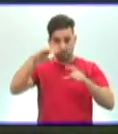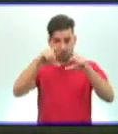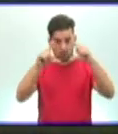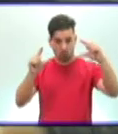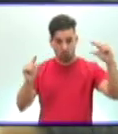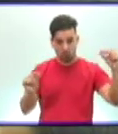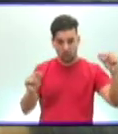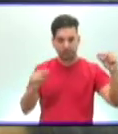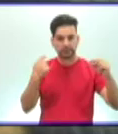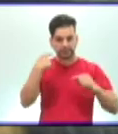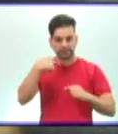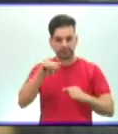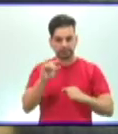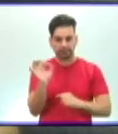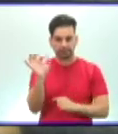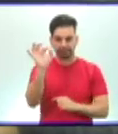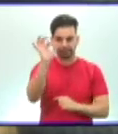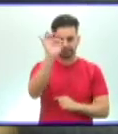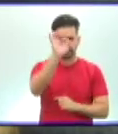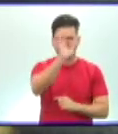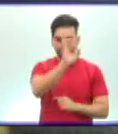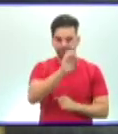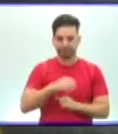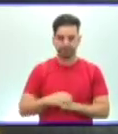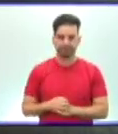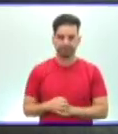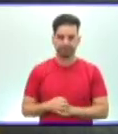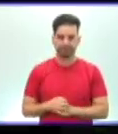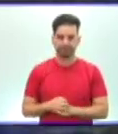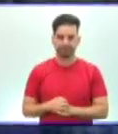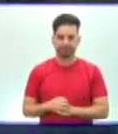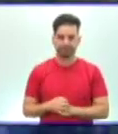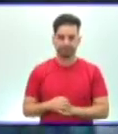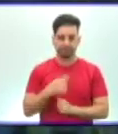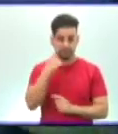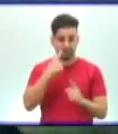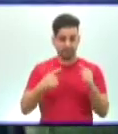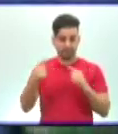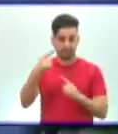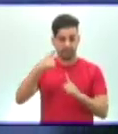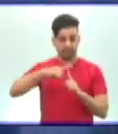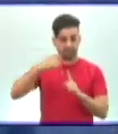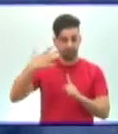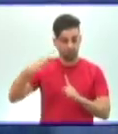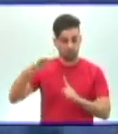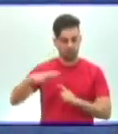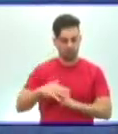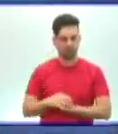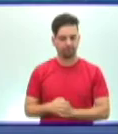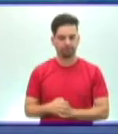cubano, muy especialmente aquellos vinculados al turismo.